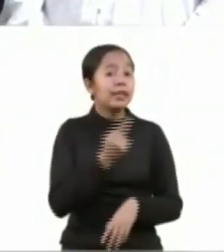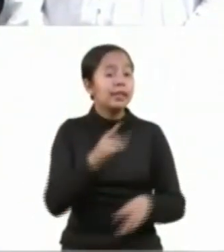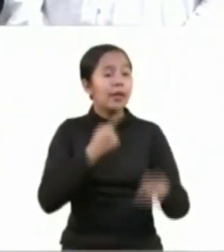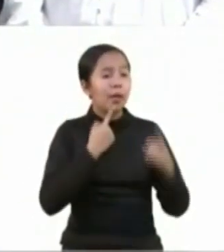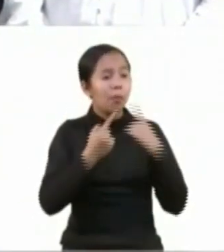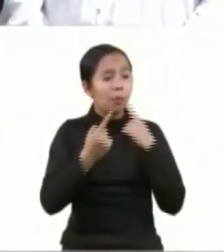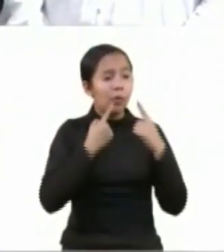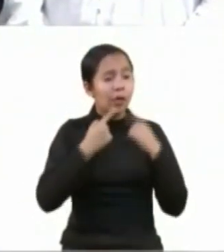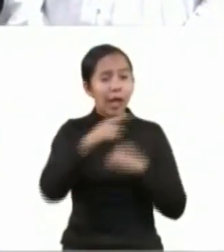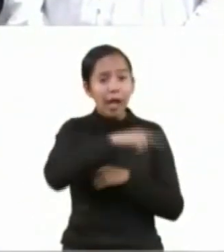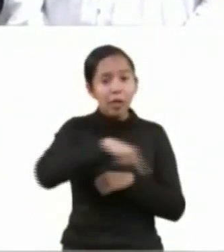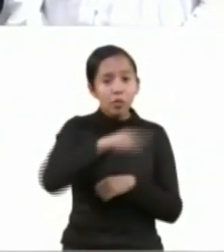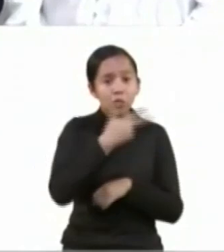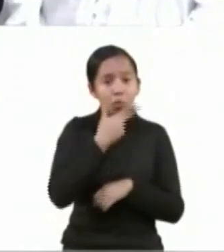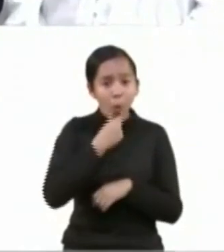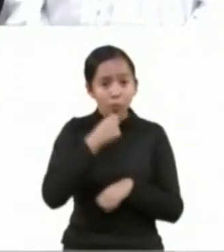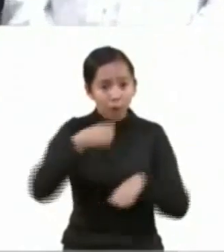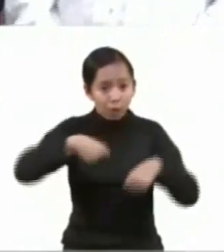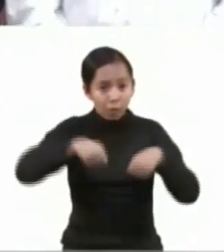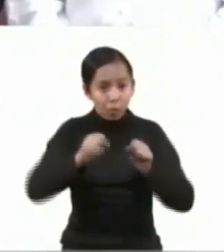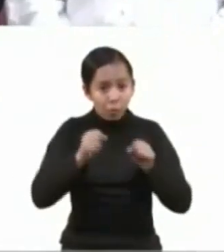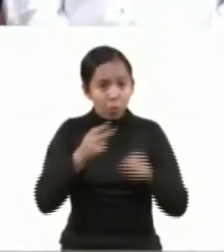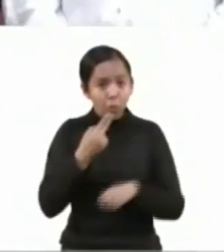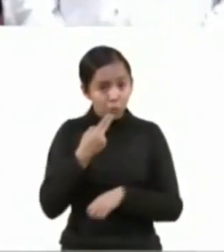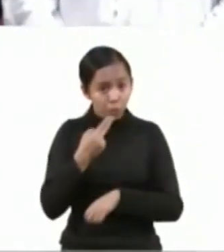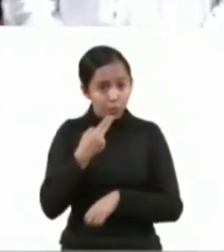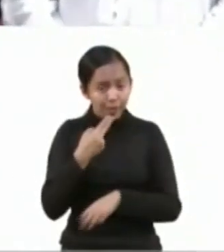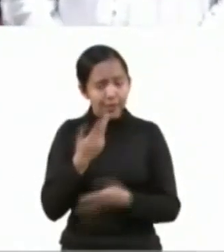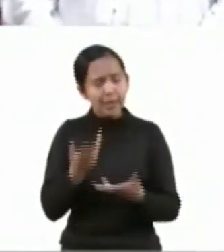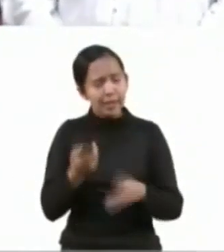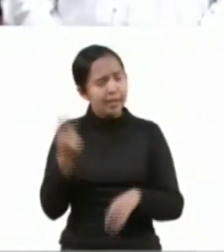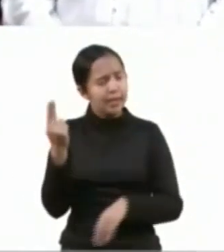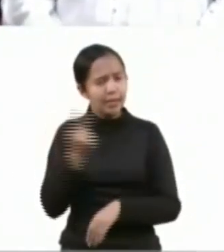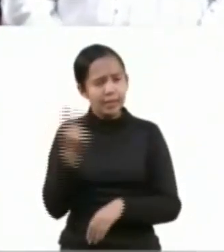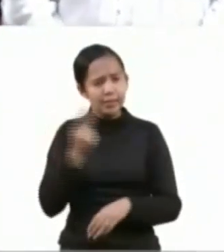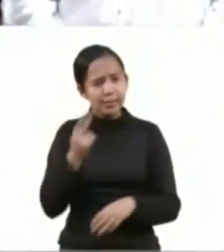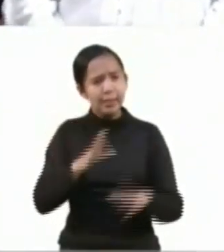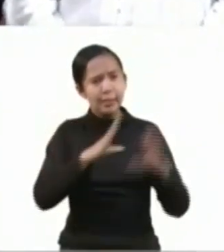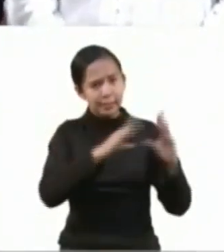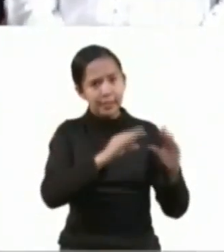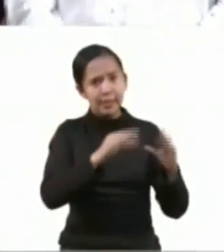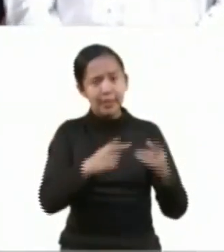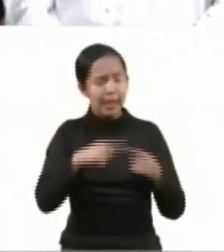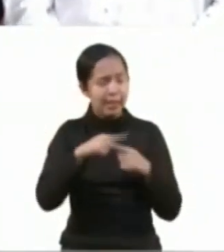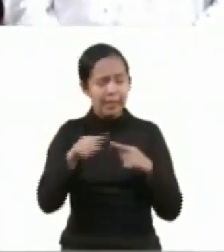a los motociclistas y segundo tiene que haber una campaña de concientización